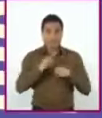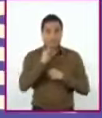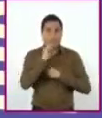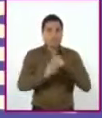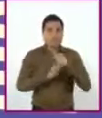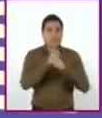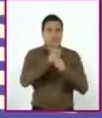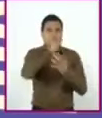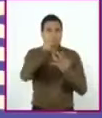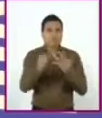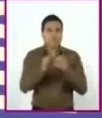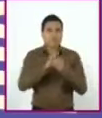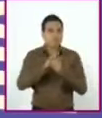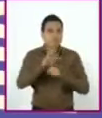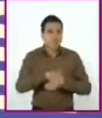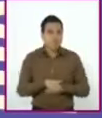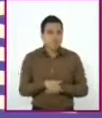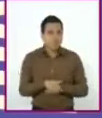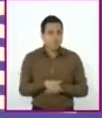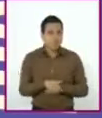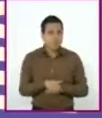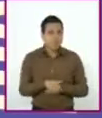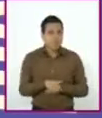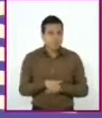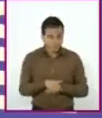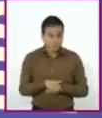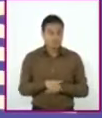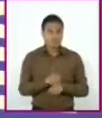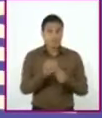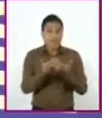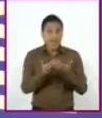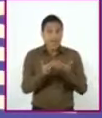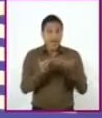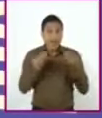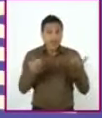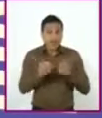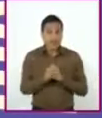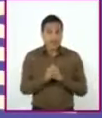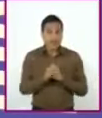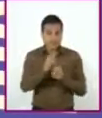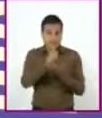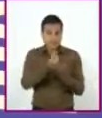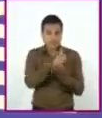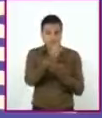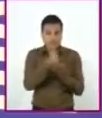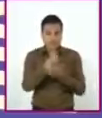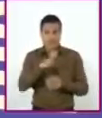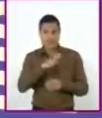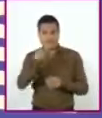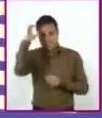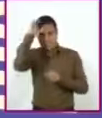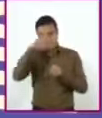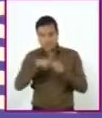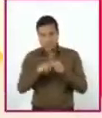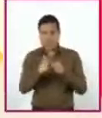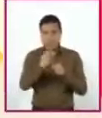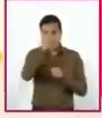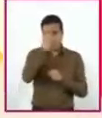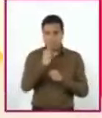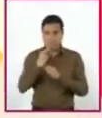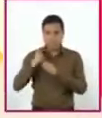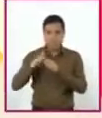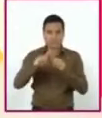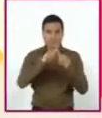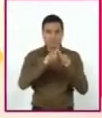¿Cuáles consideras que son las oportunidades de vivir en la actualidad en una ciudad pluricultural y cosmopolita? Antes